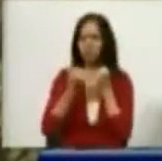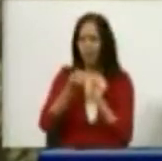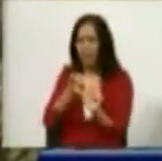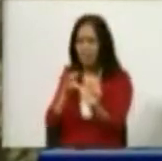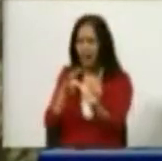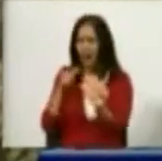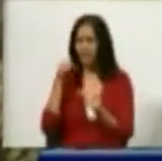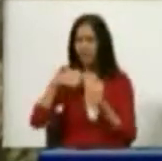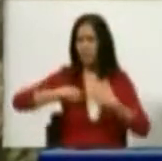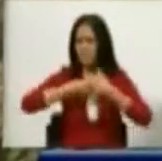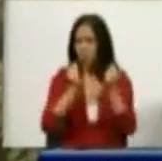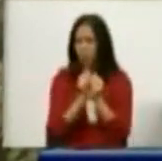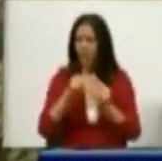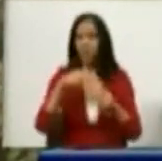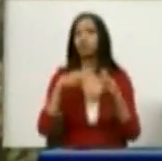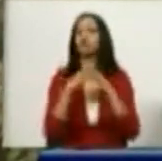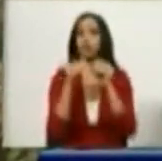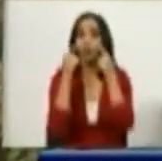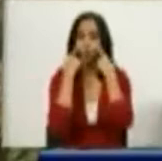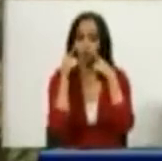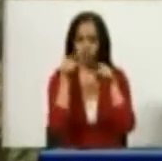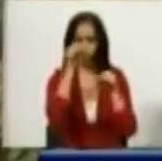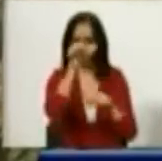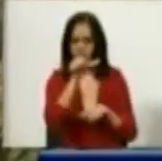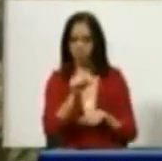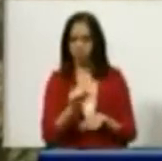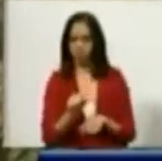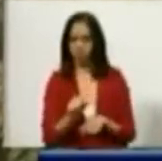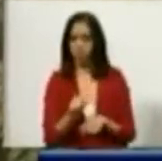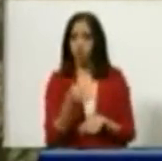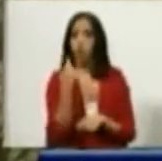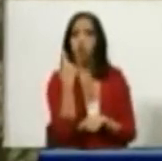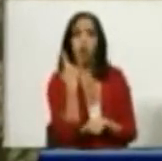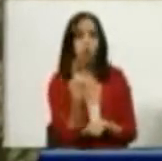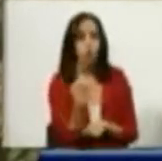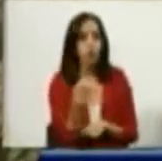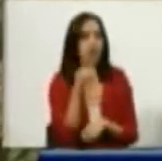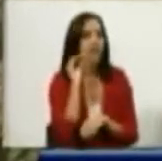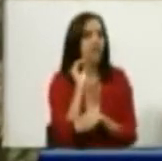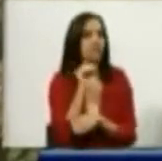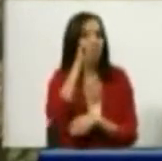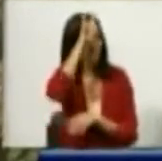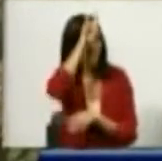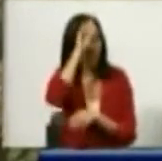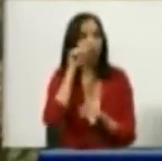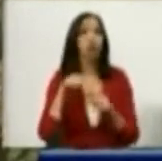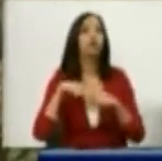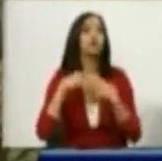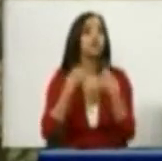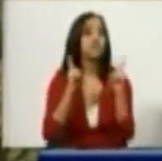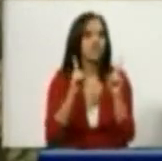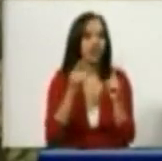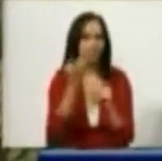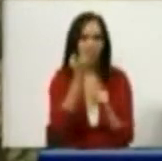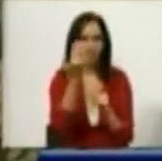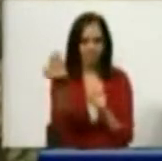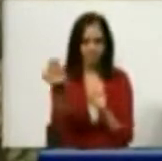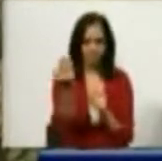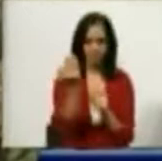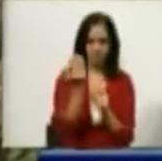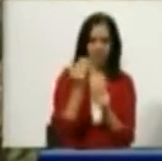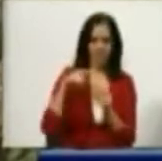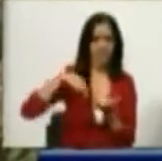no sé qué cosa para que usted vean que una cosa es invocar al y otra vez verlo venir de allá para acá caminando